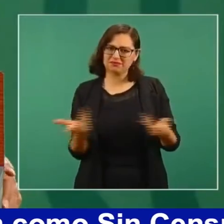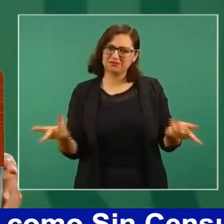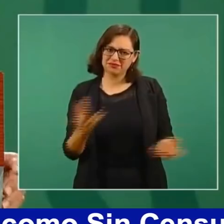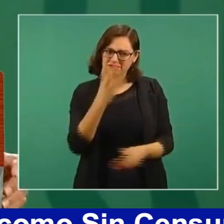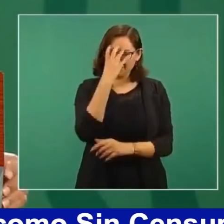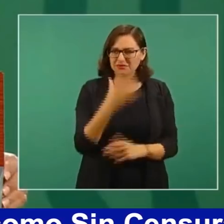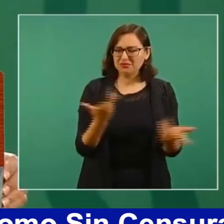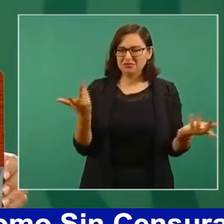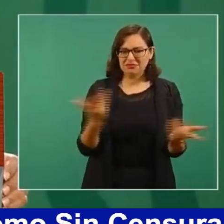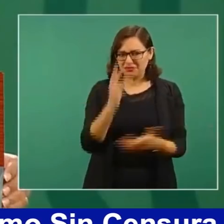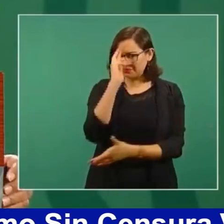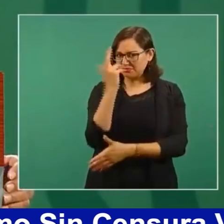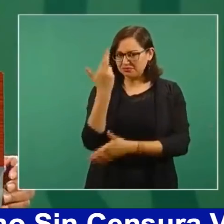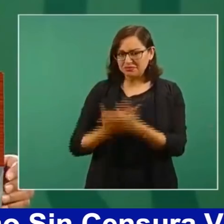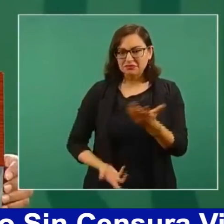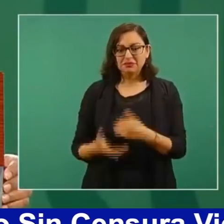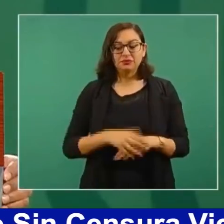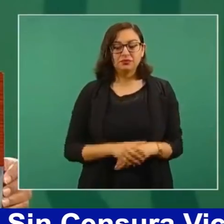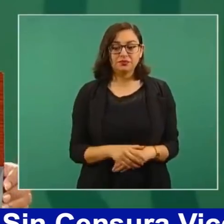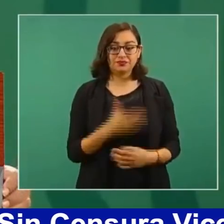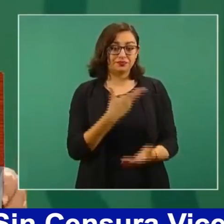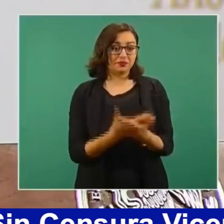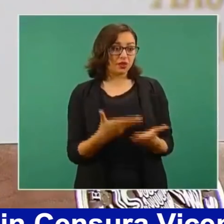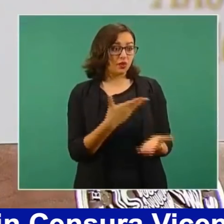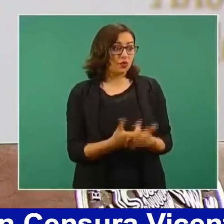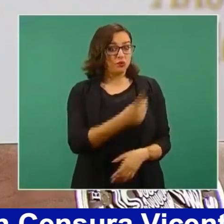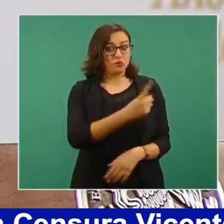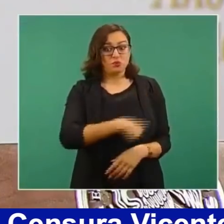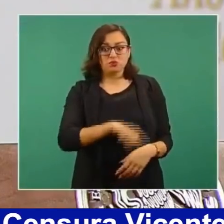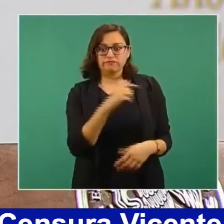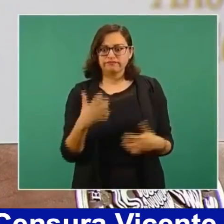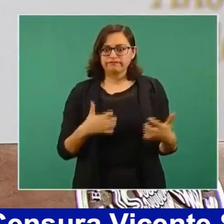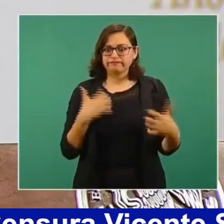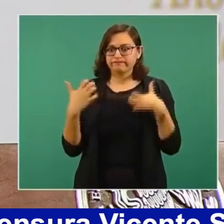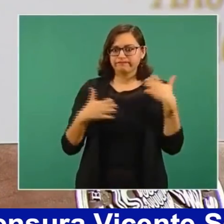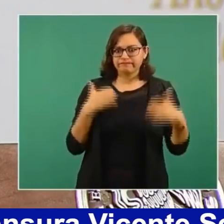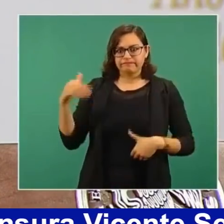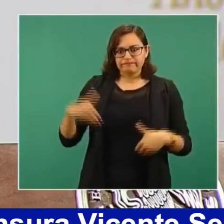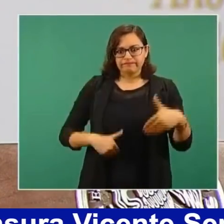Entonces, se enojan mucho los del País